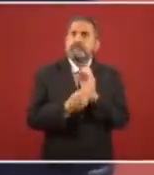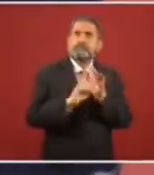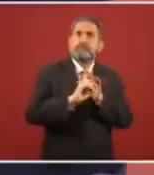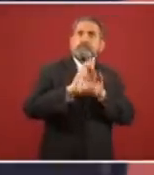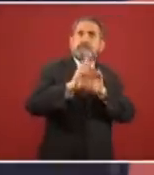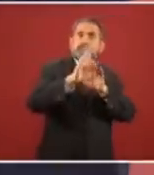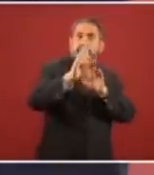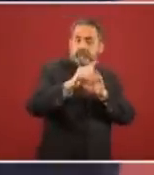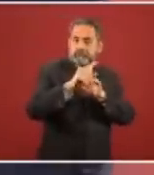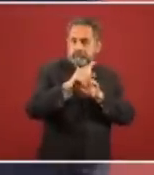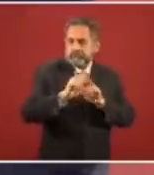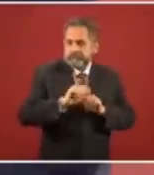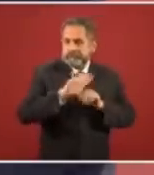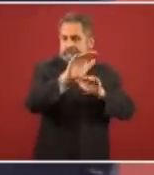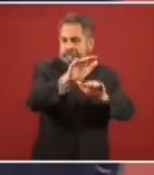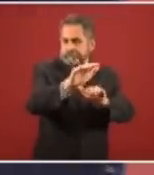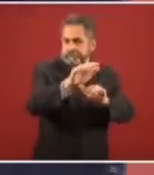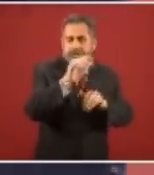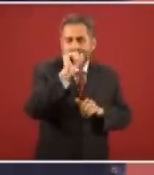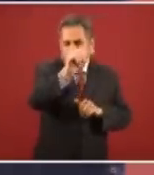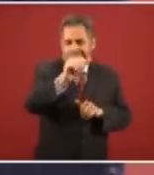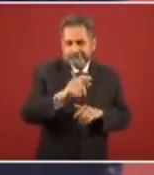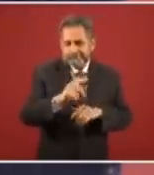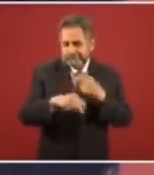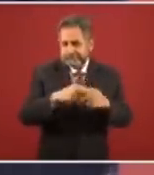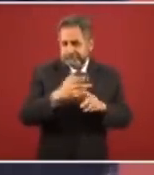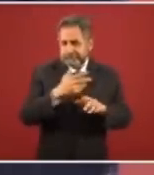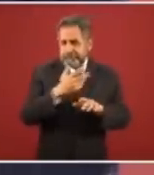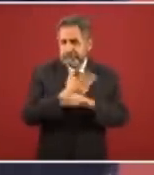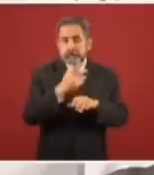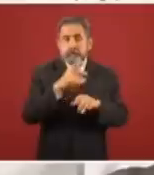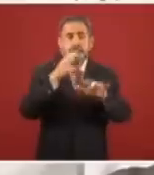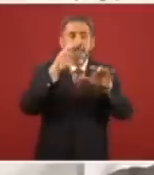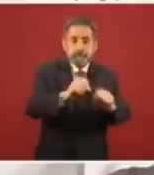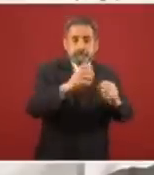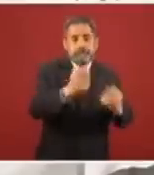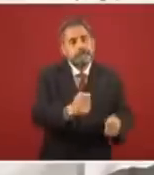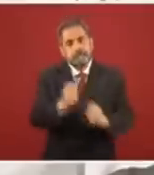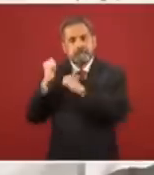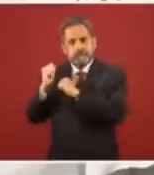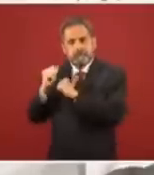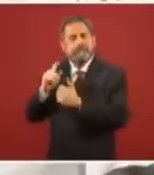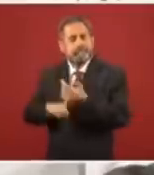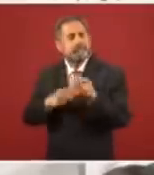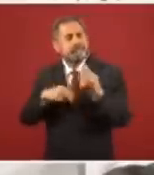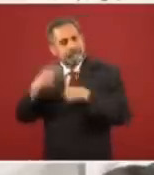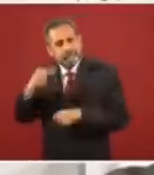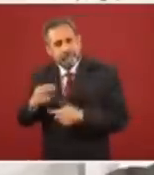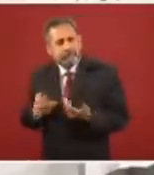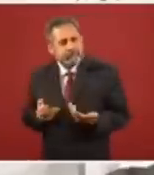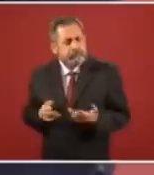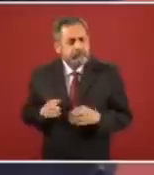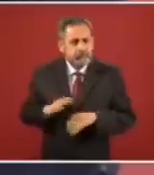los mexicanos que están siendo deportados, cómo se ha